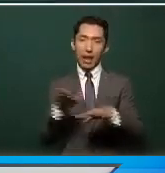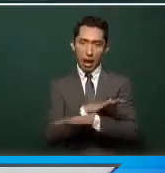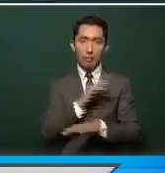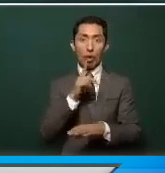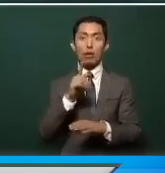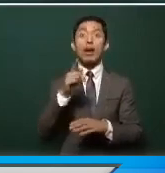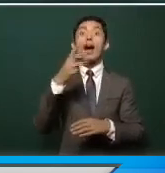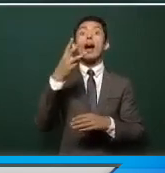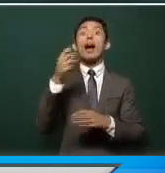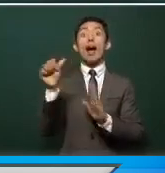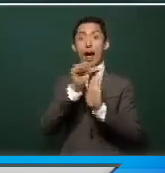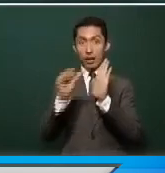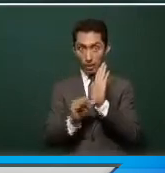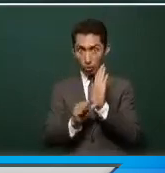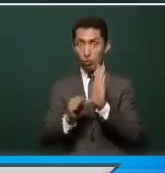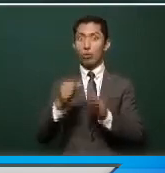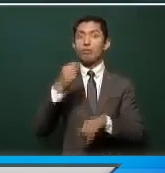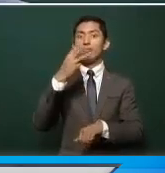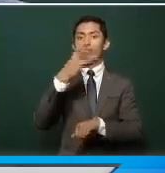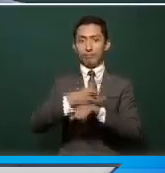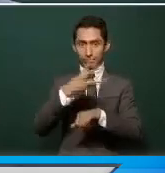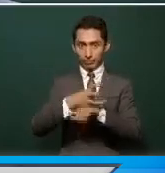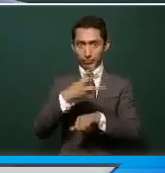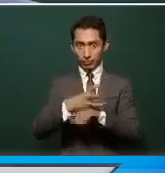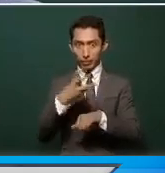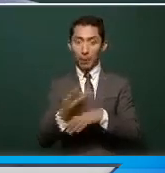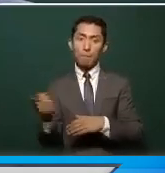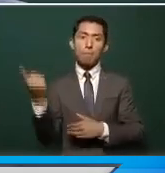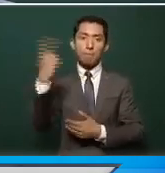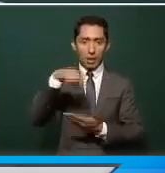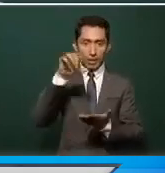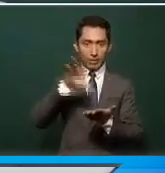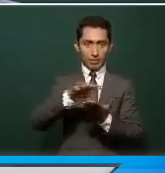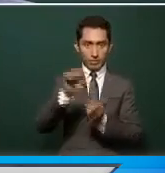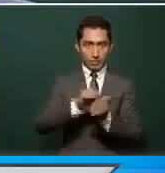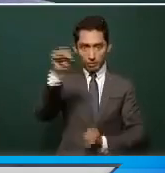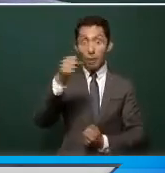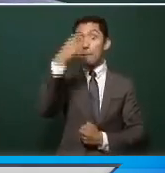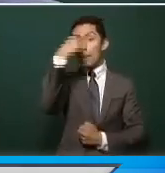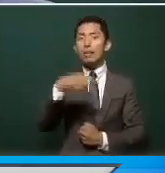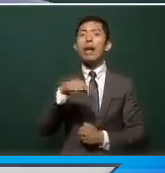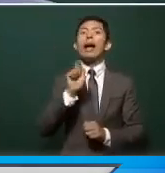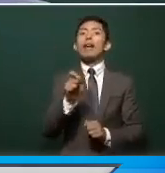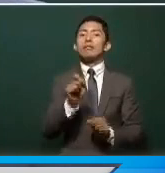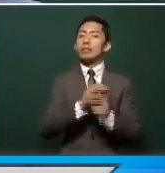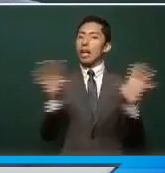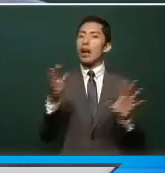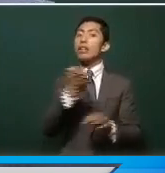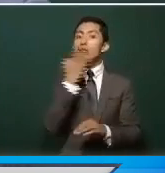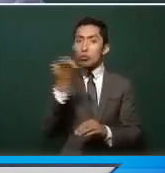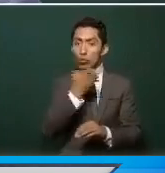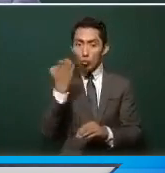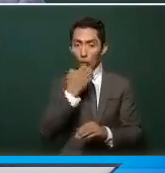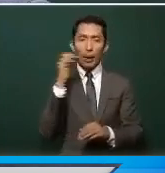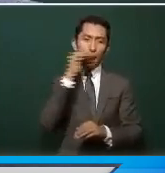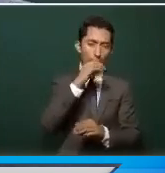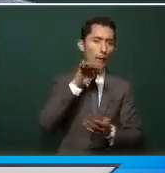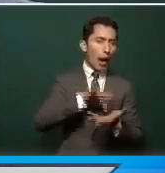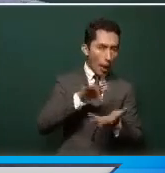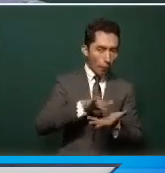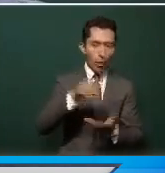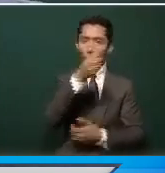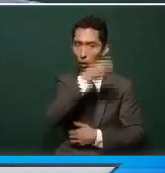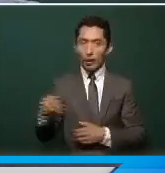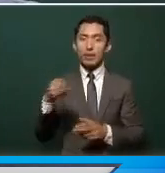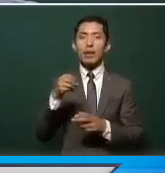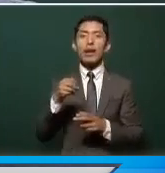el artículo 3º que la educación tiene que ser gratuita, obligatoria, hasta el nivel superior.